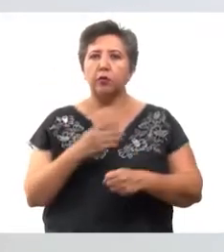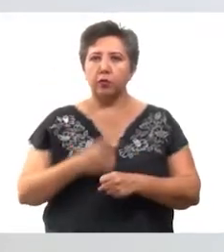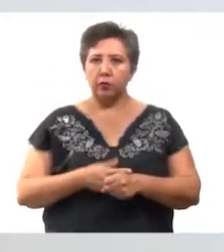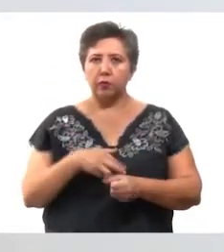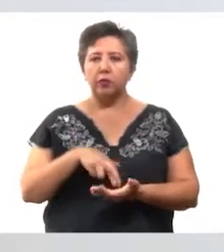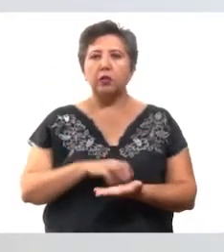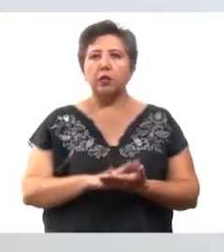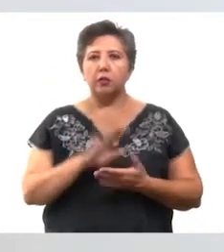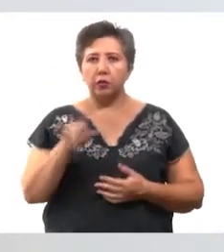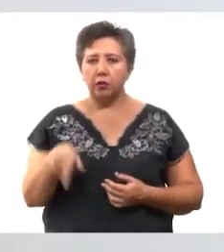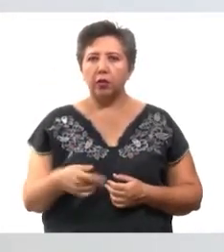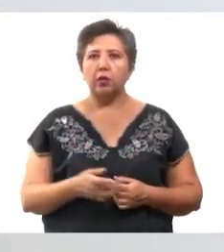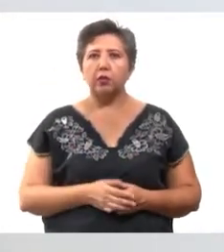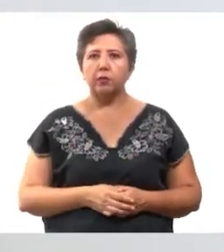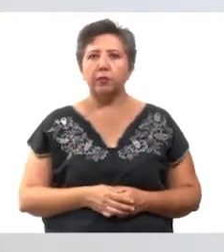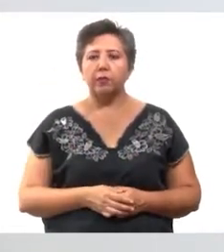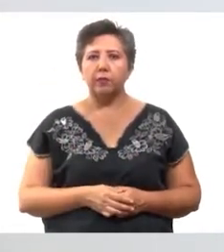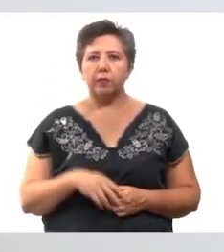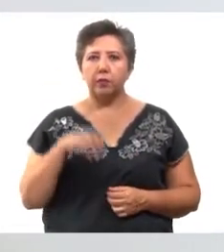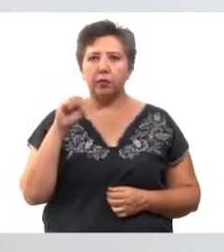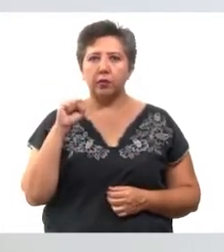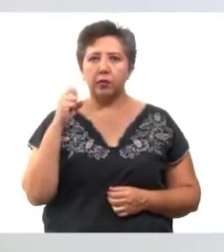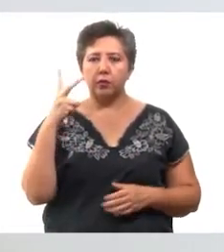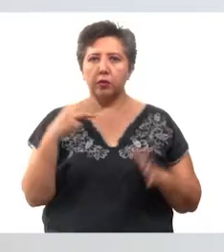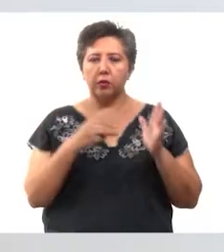total de contagios registrados, que son